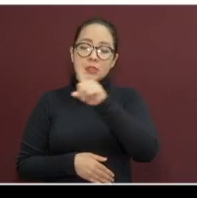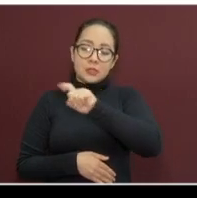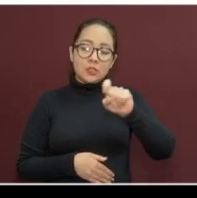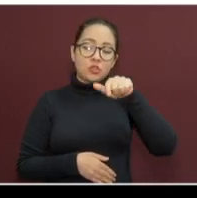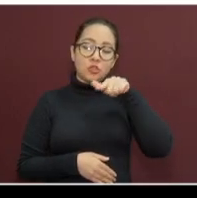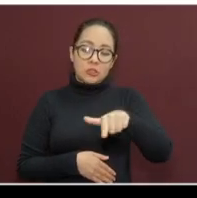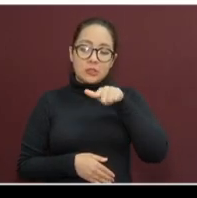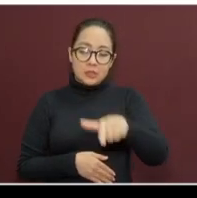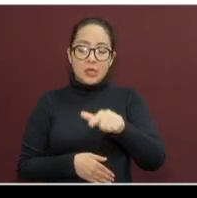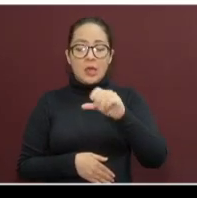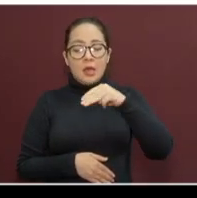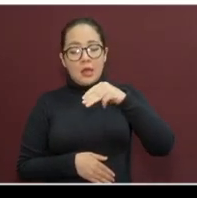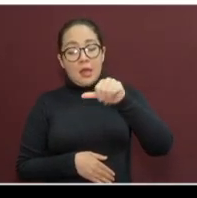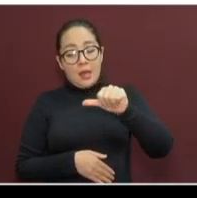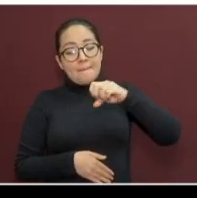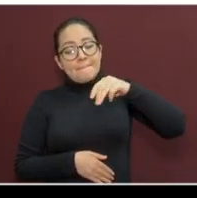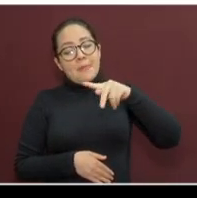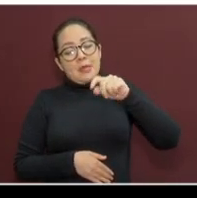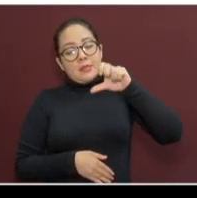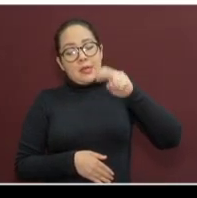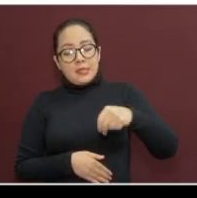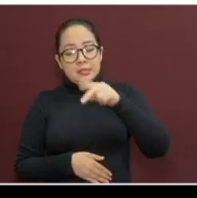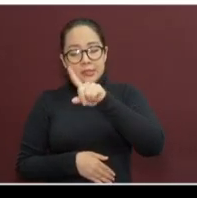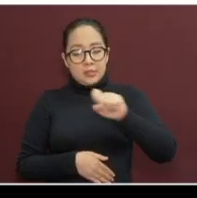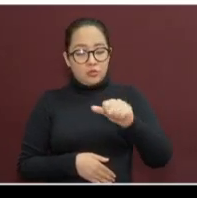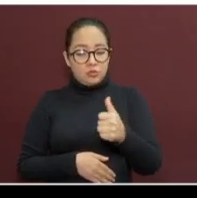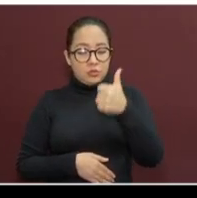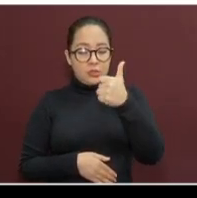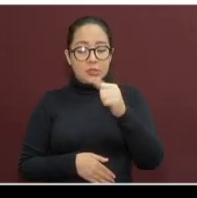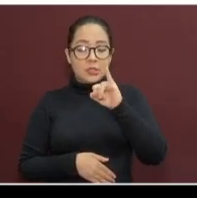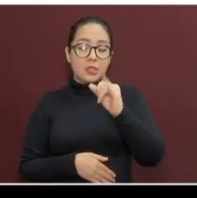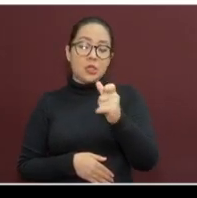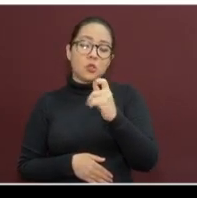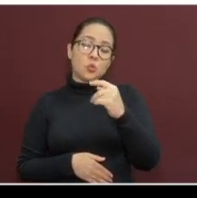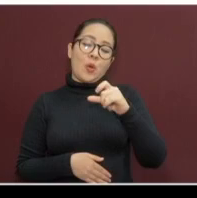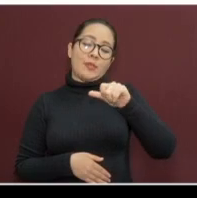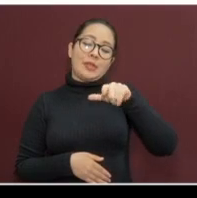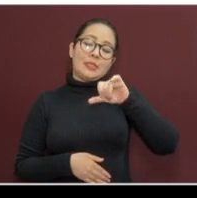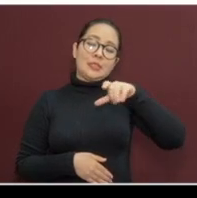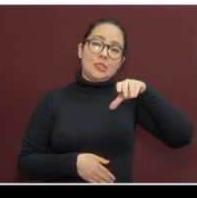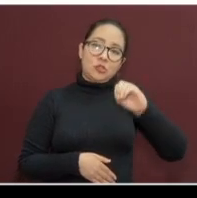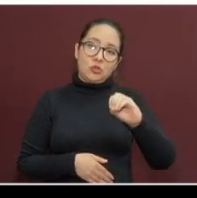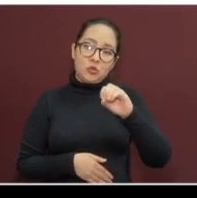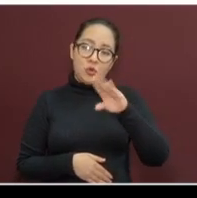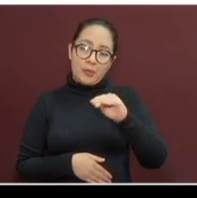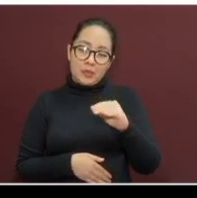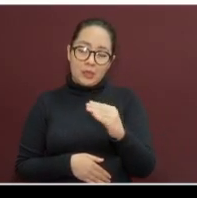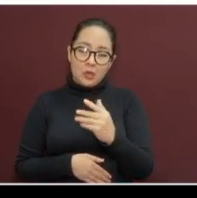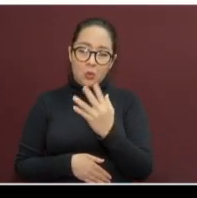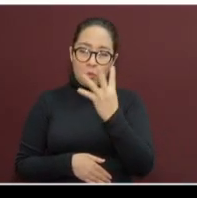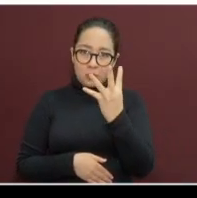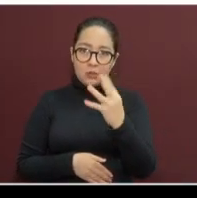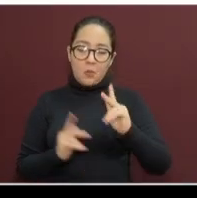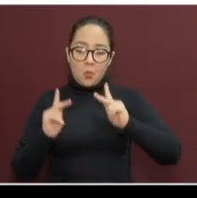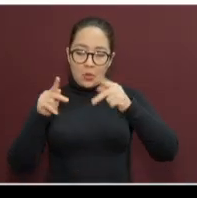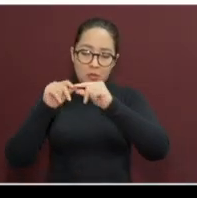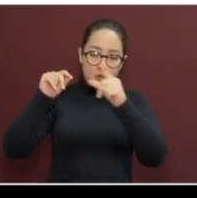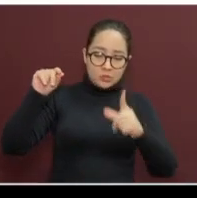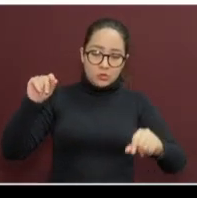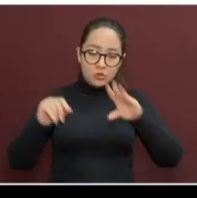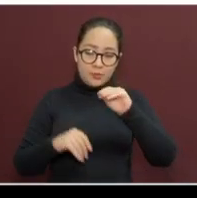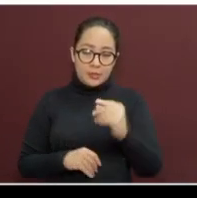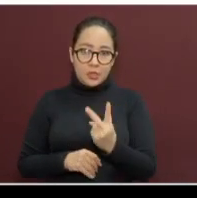amatlán de los reyes 106 es guau tranquillo 94 puente nacional 91